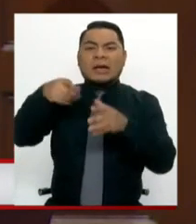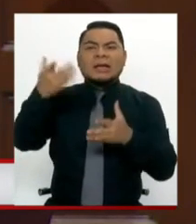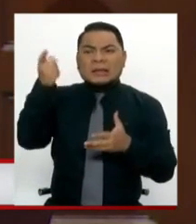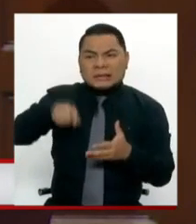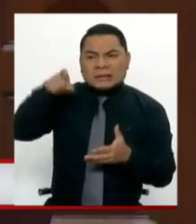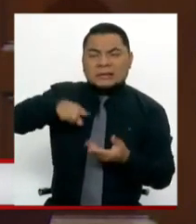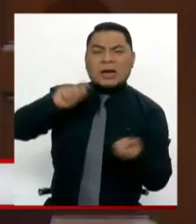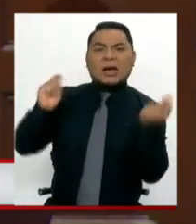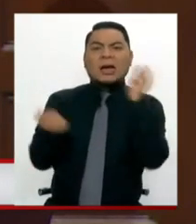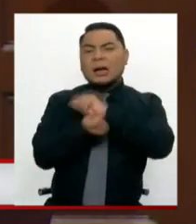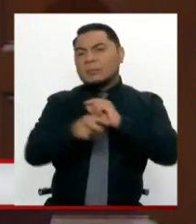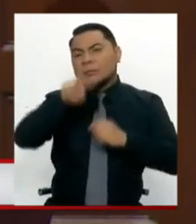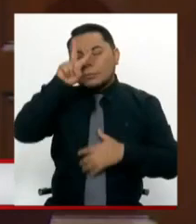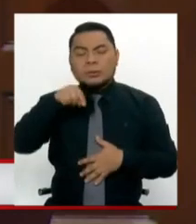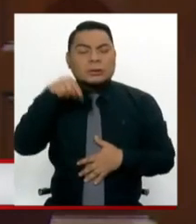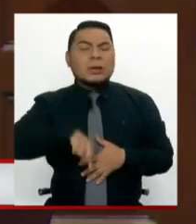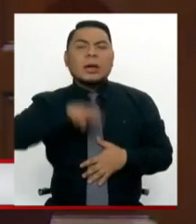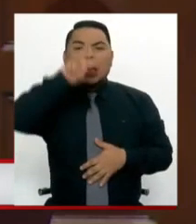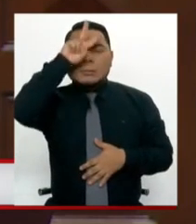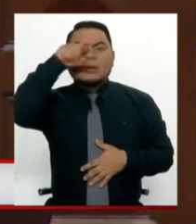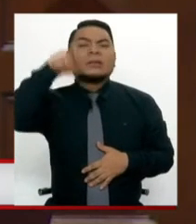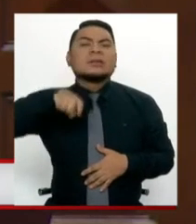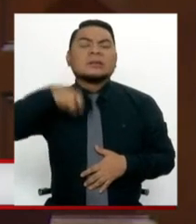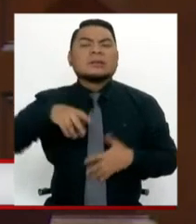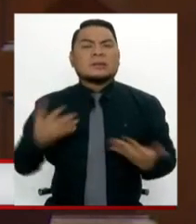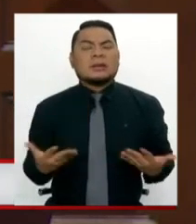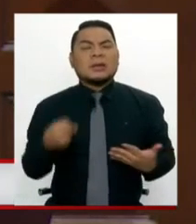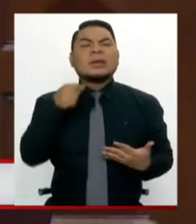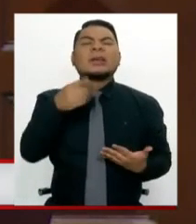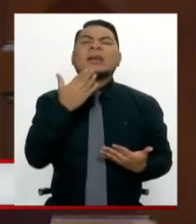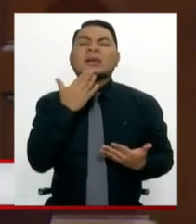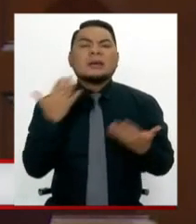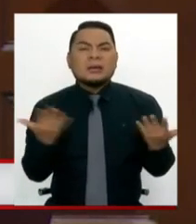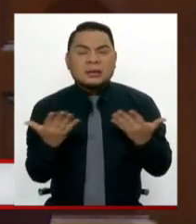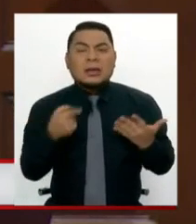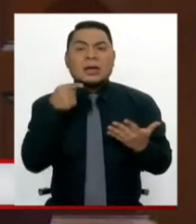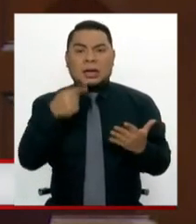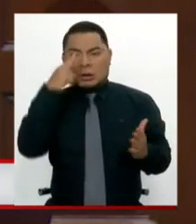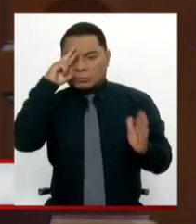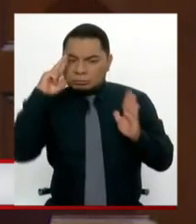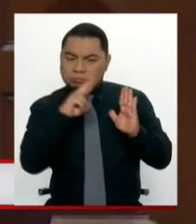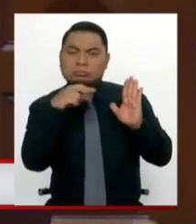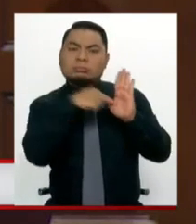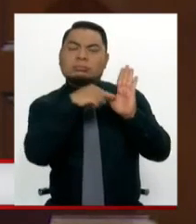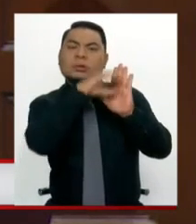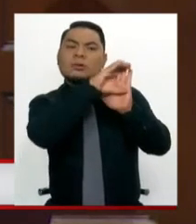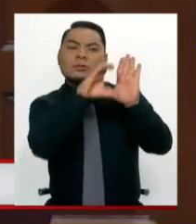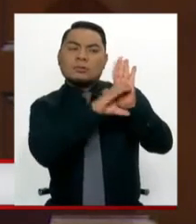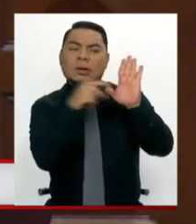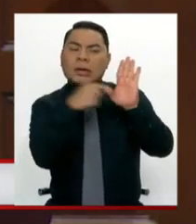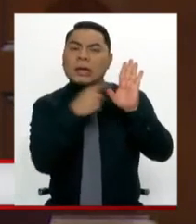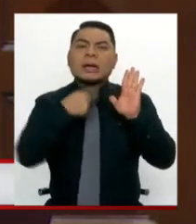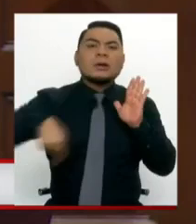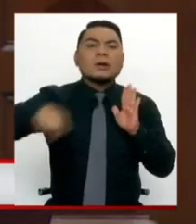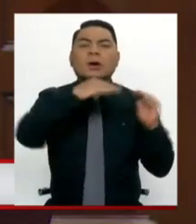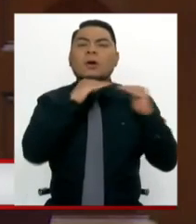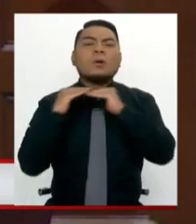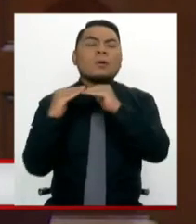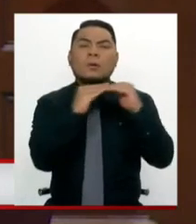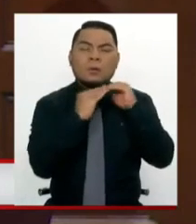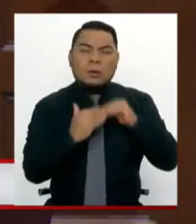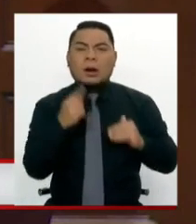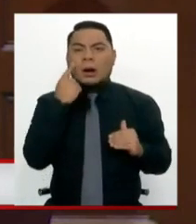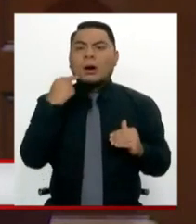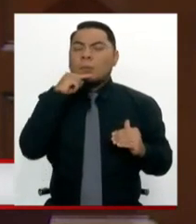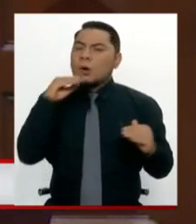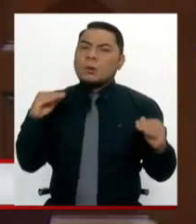país. Somos un país que se fundamenta en el principio constitucional de la igualdad de todos y de todas ante la